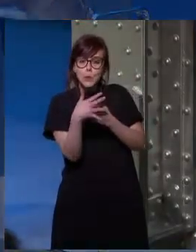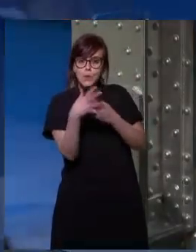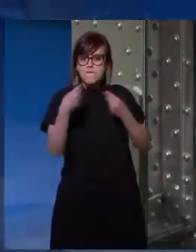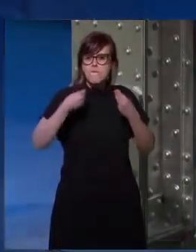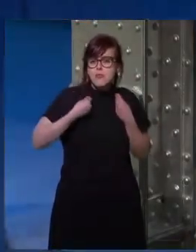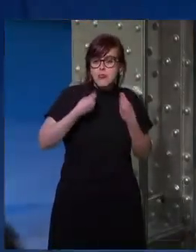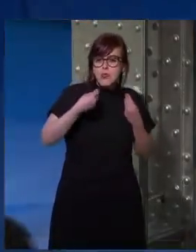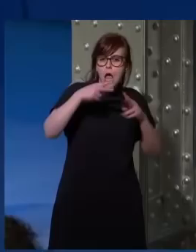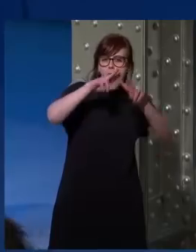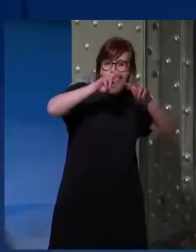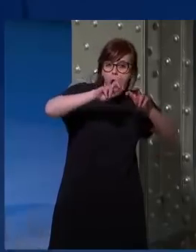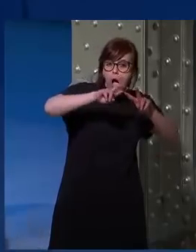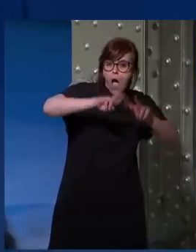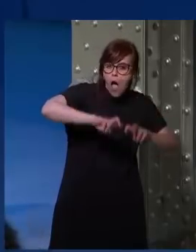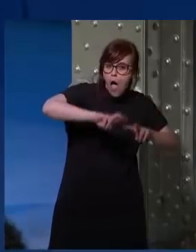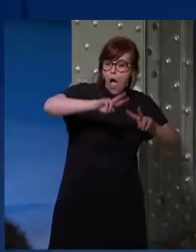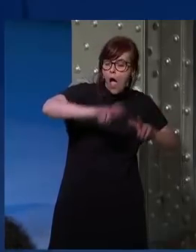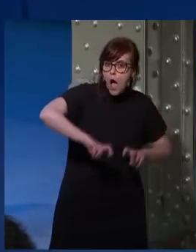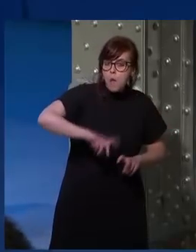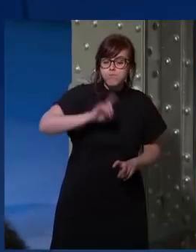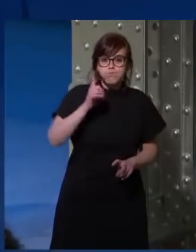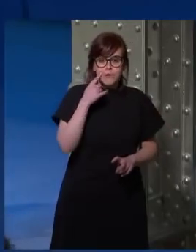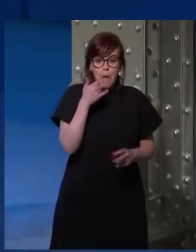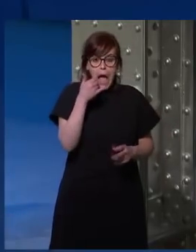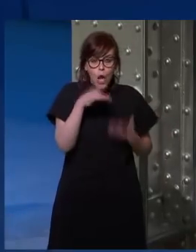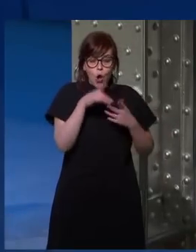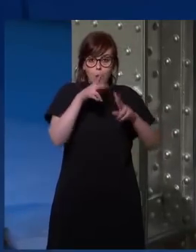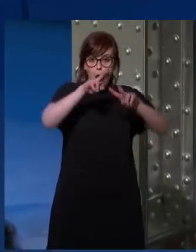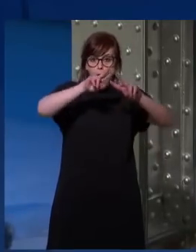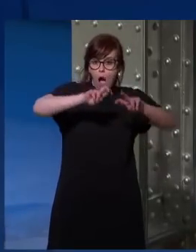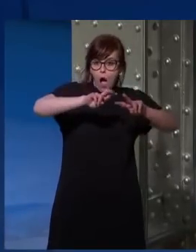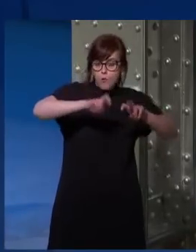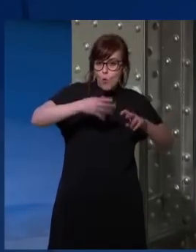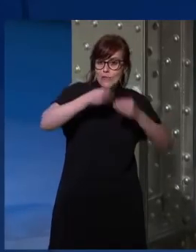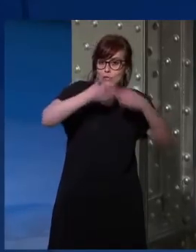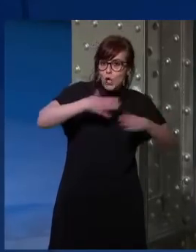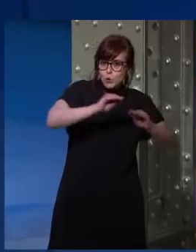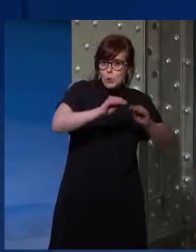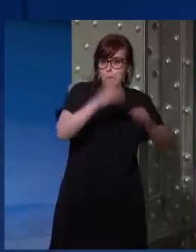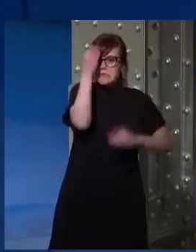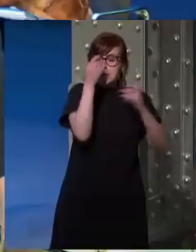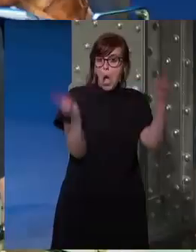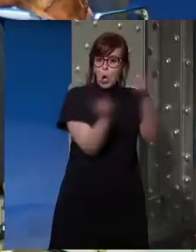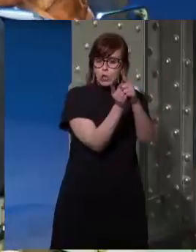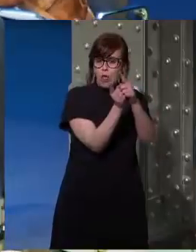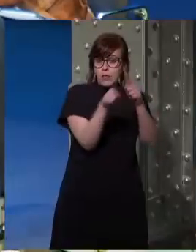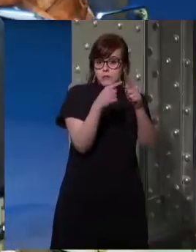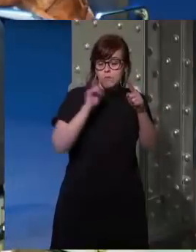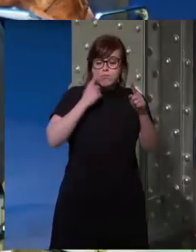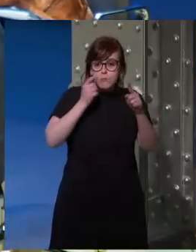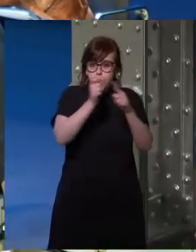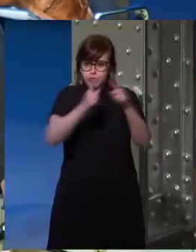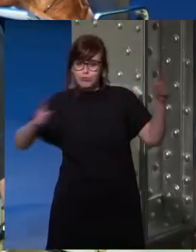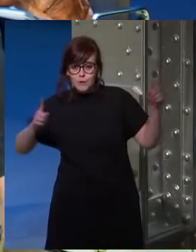vida y en la biografía te has dado cuenta de que era, pues, que había hecho muchas más cosas, que era más compleja? Claro, a mí la que más me ha sorprendido sin duda es